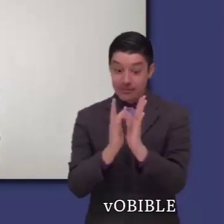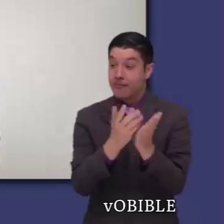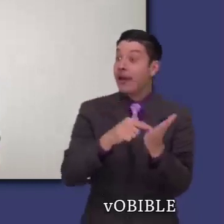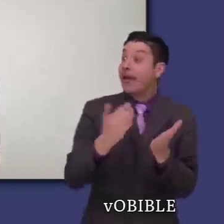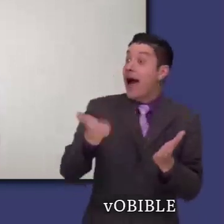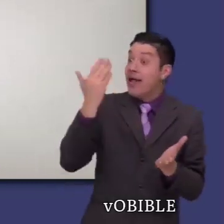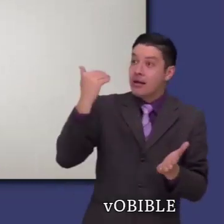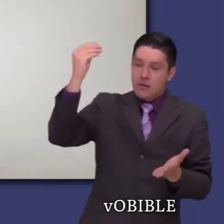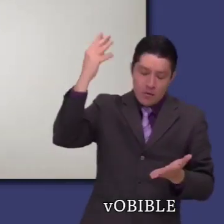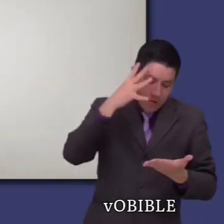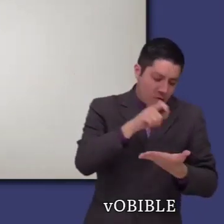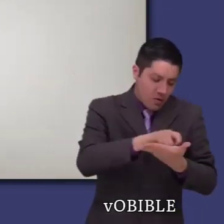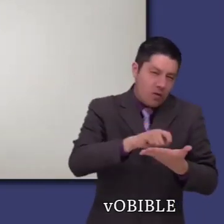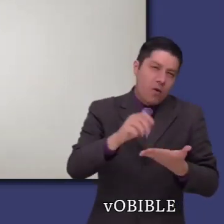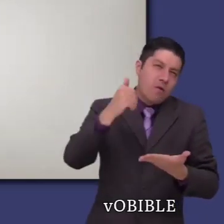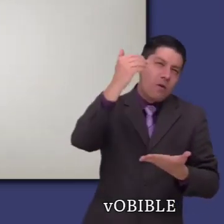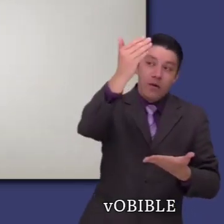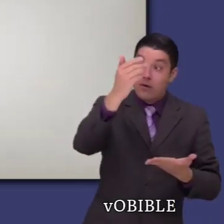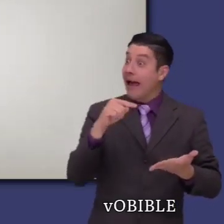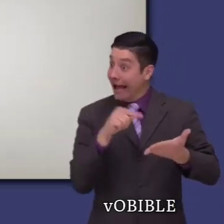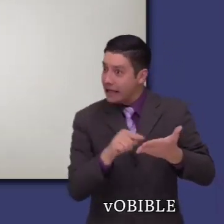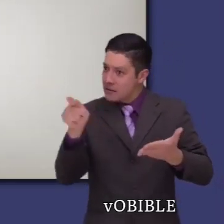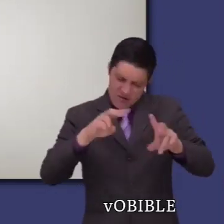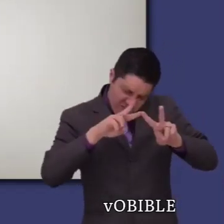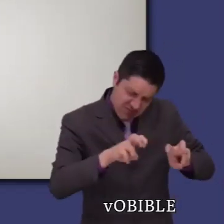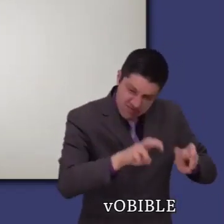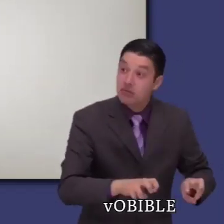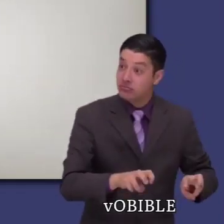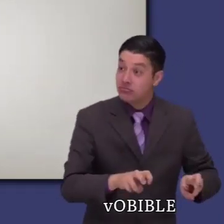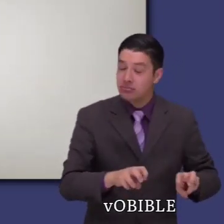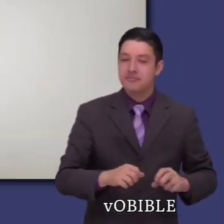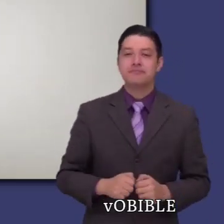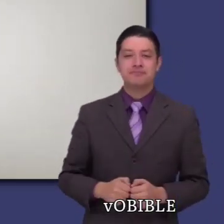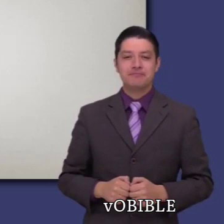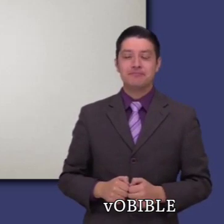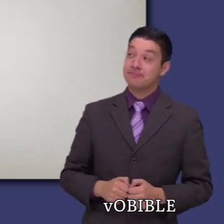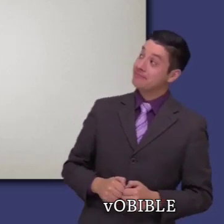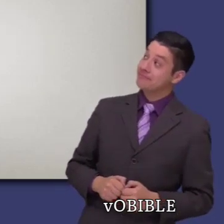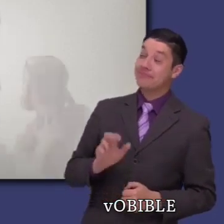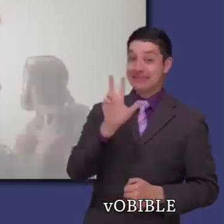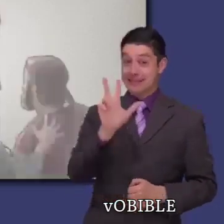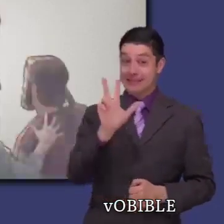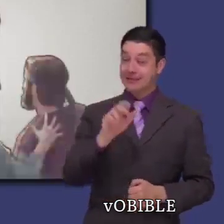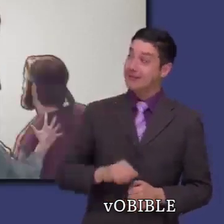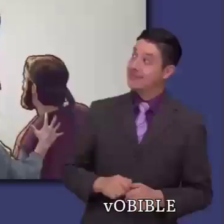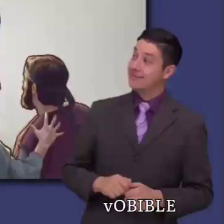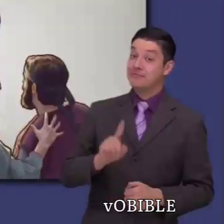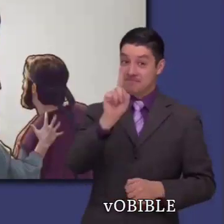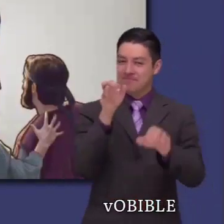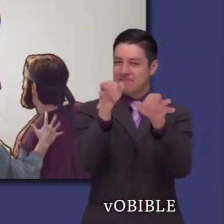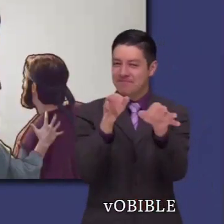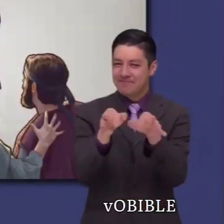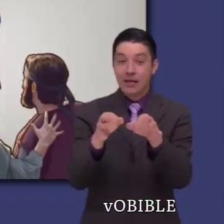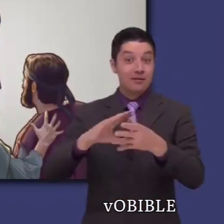palabra profética. Segunda de Pedro tiene 3 capítulos. El capítulo 1 habla de la transfiguración de